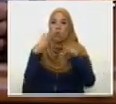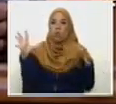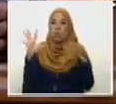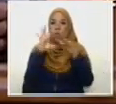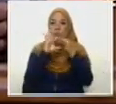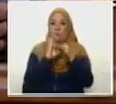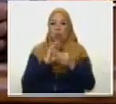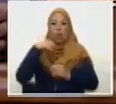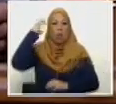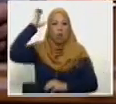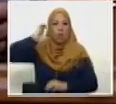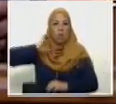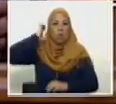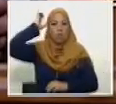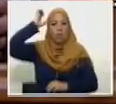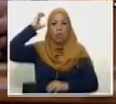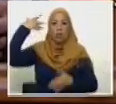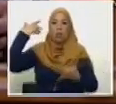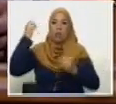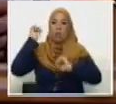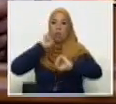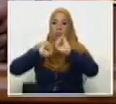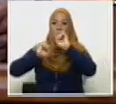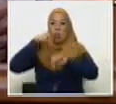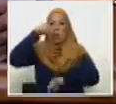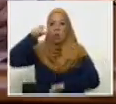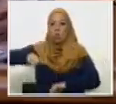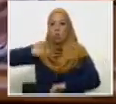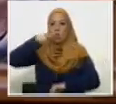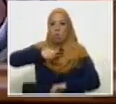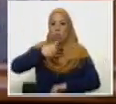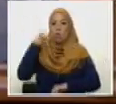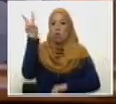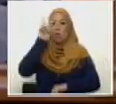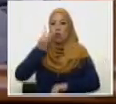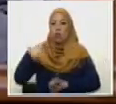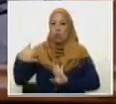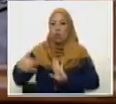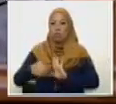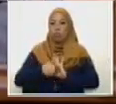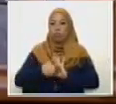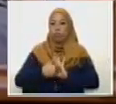Unión Europea contra el pueblo venezolano. Es todo, presidente.